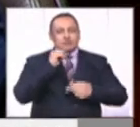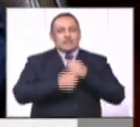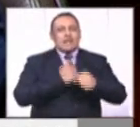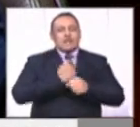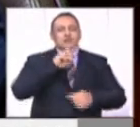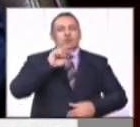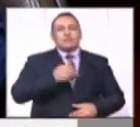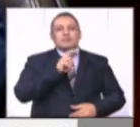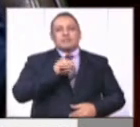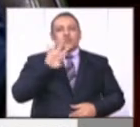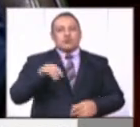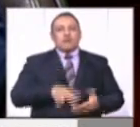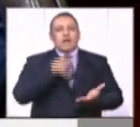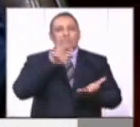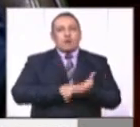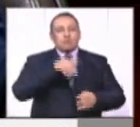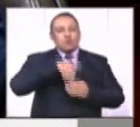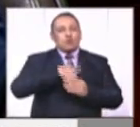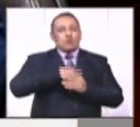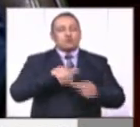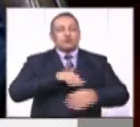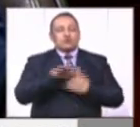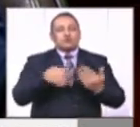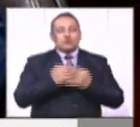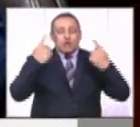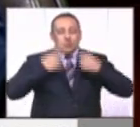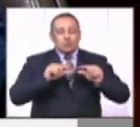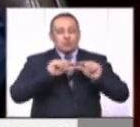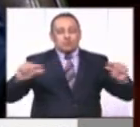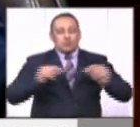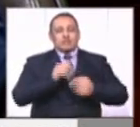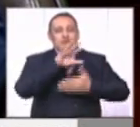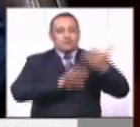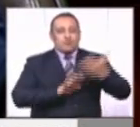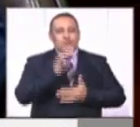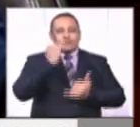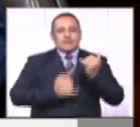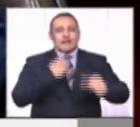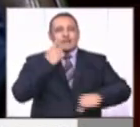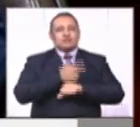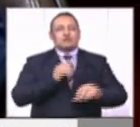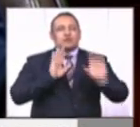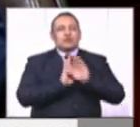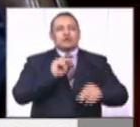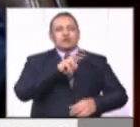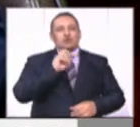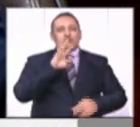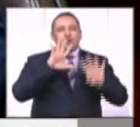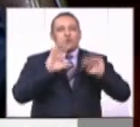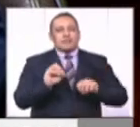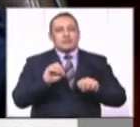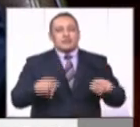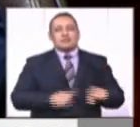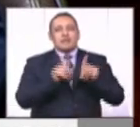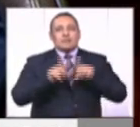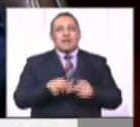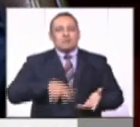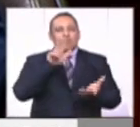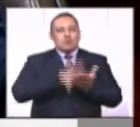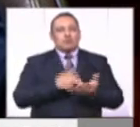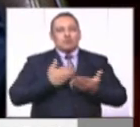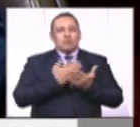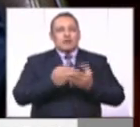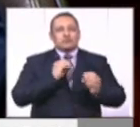2024 aprobó por mayoría las conclusiones del informe final de la denuncia constitucional 290 y aprobó la